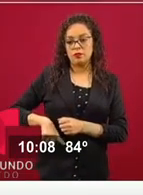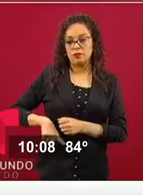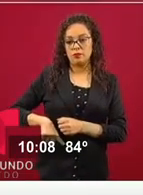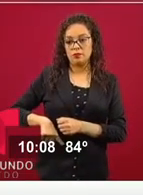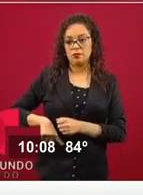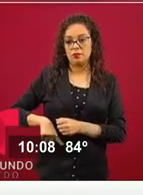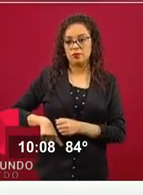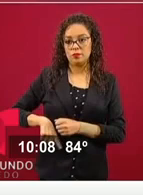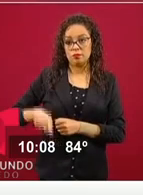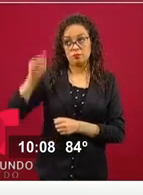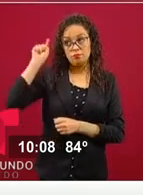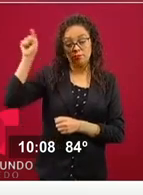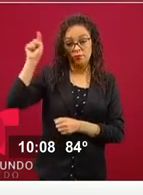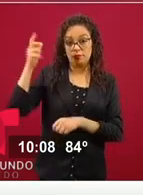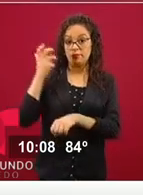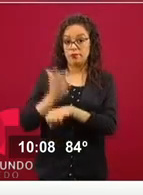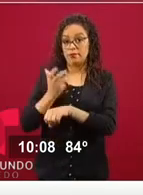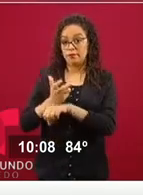que tiene que